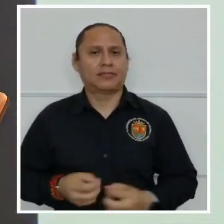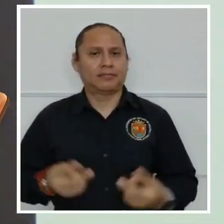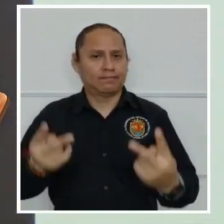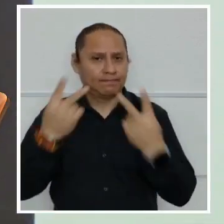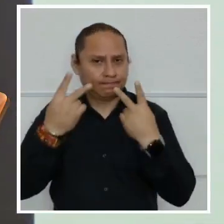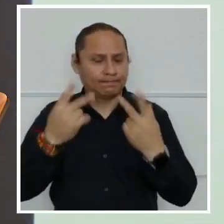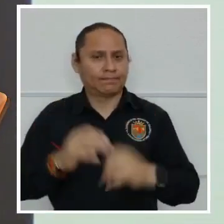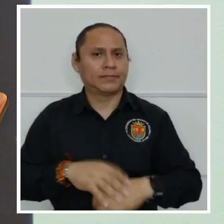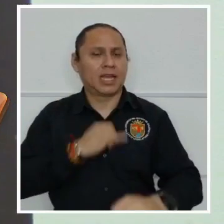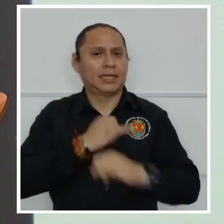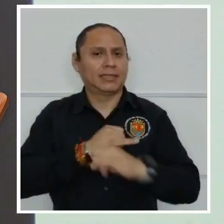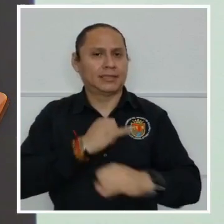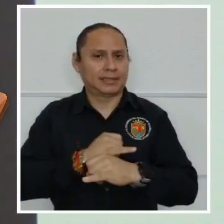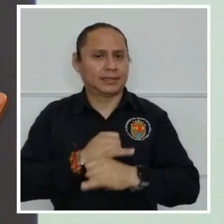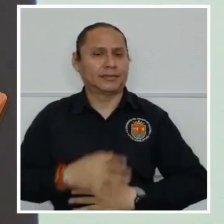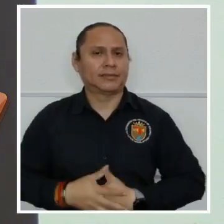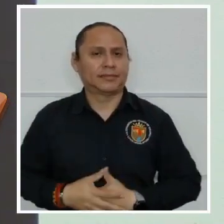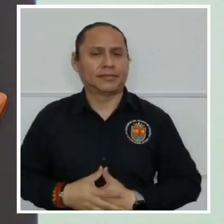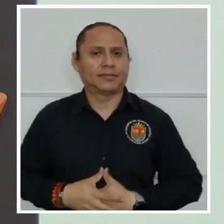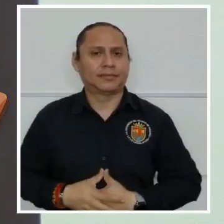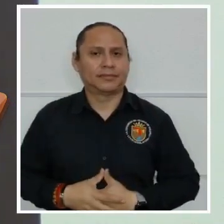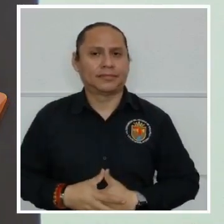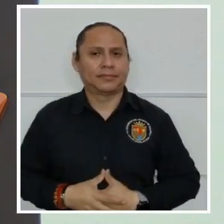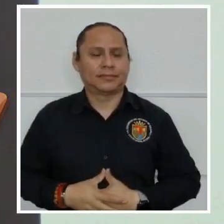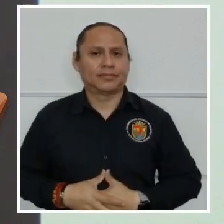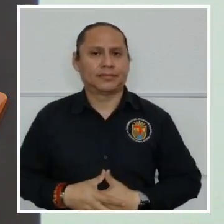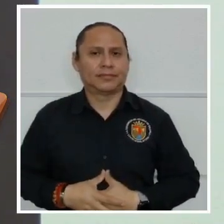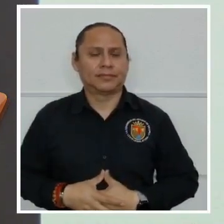por los medios digitales de comunicación.